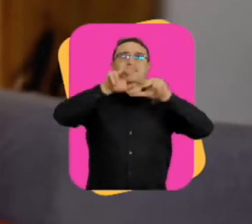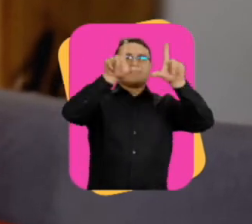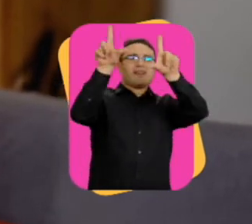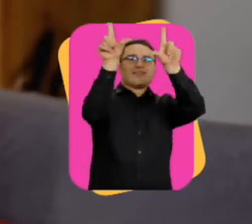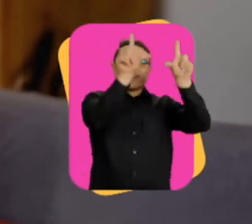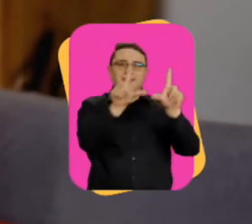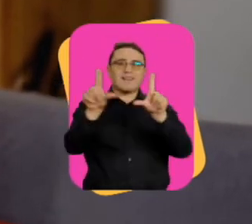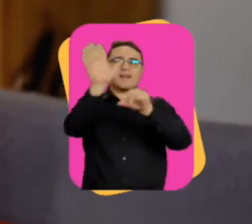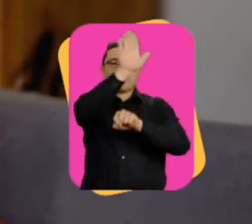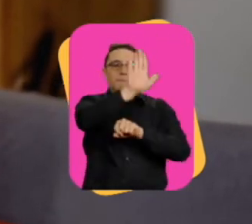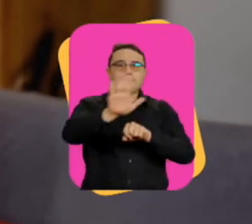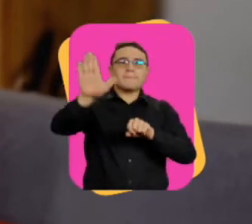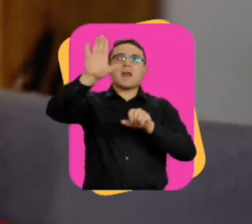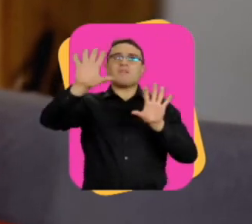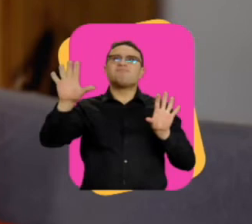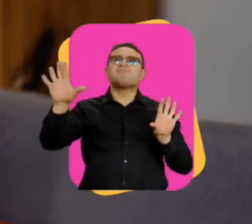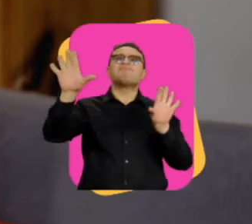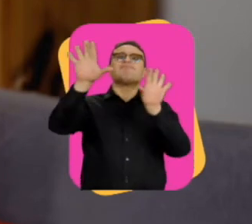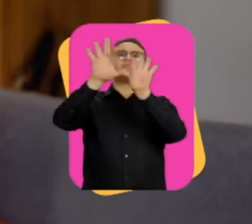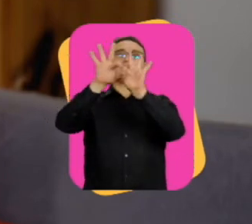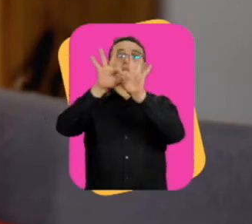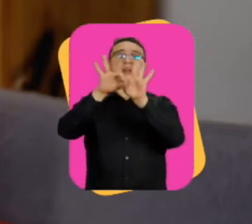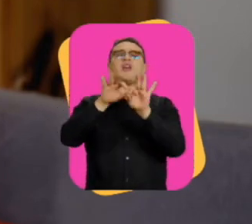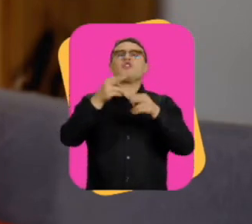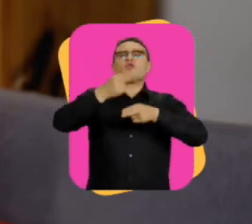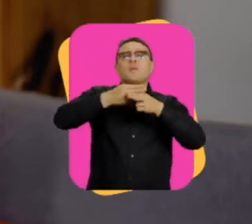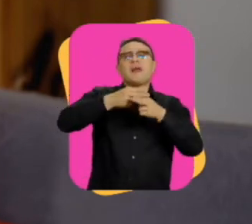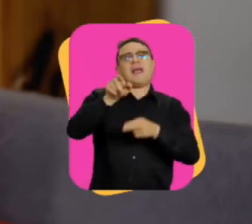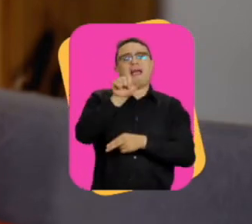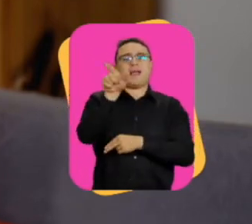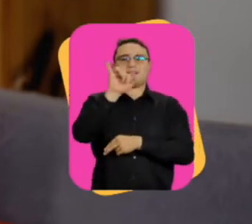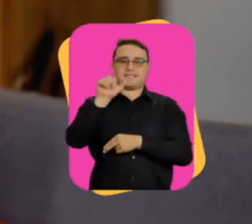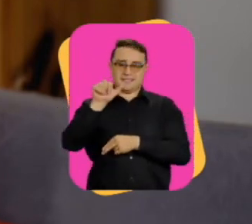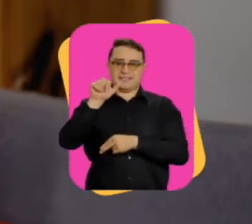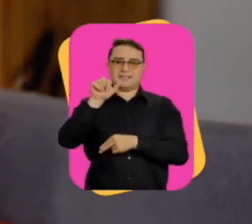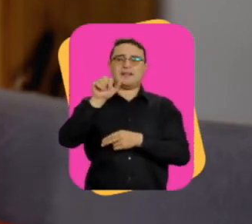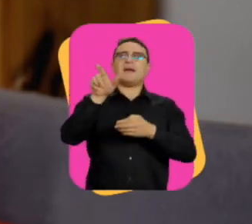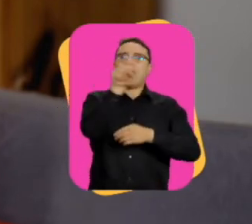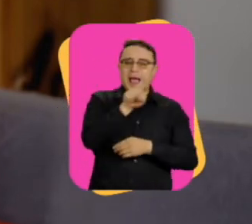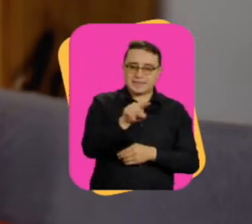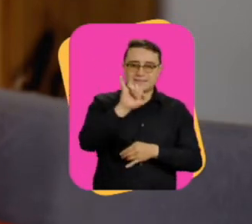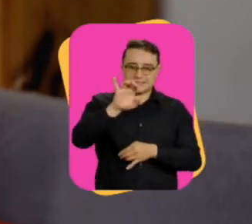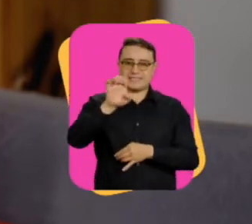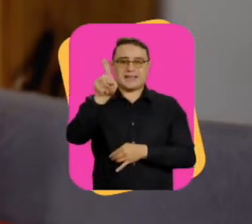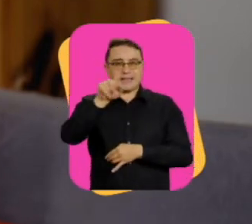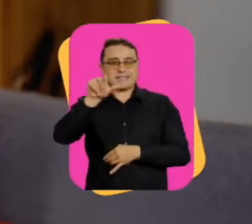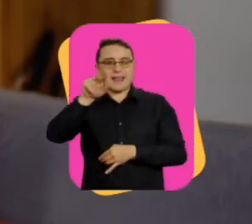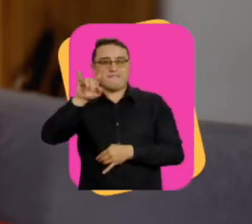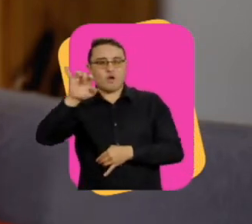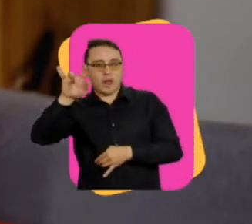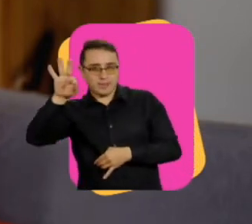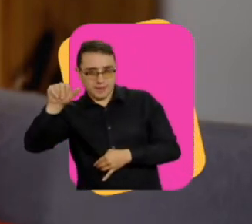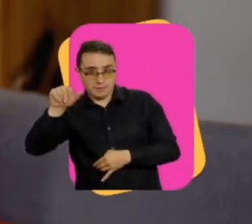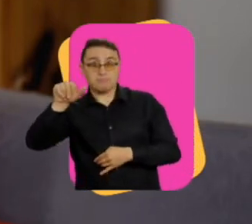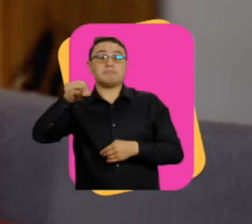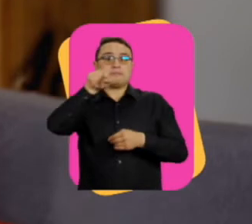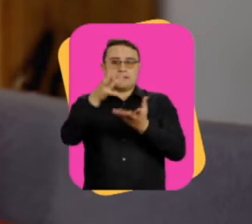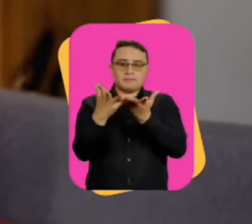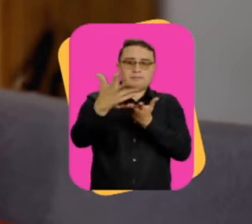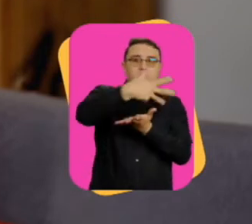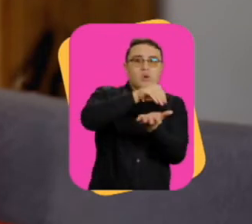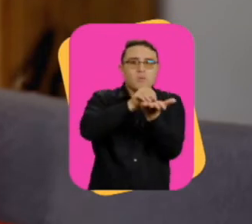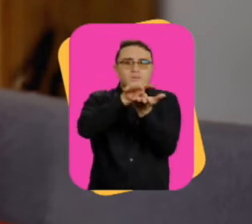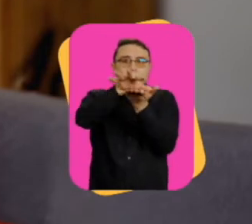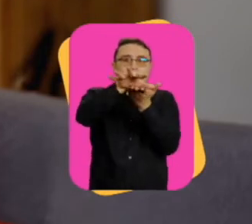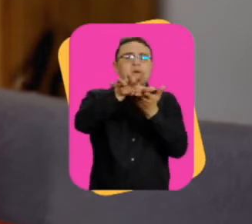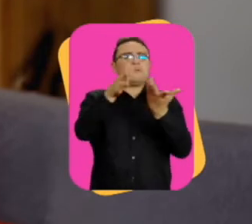Estamos hablando de Así es la Vuelta, un proyecto transmedia que tiene un componente muy fuerte en pantallas de televisión, pero también a nivel de